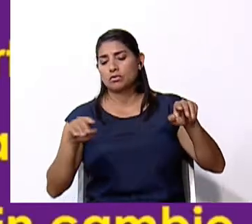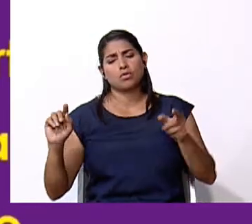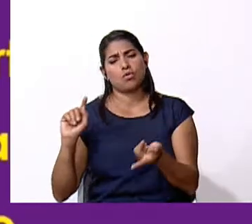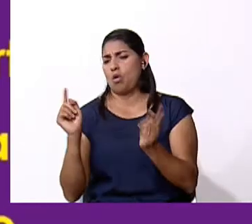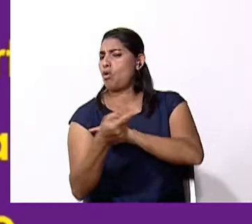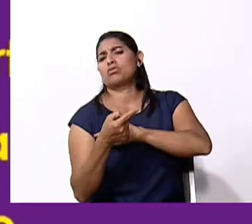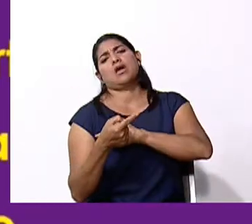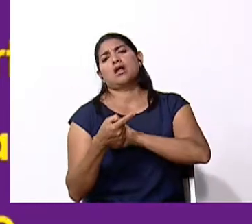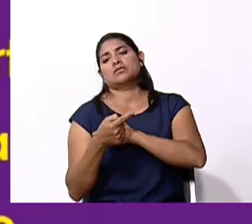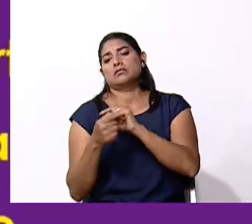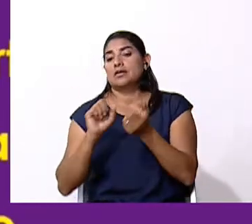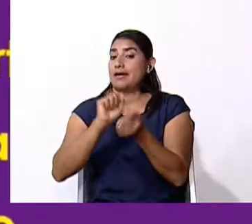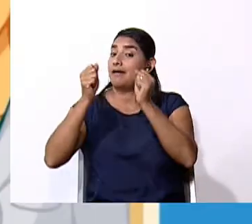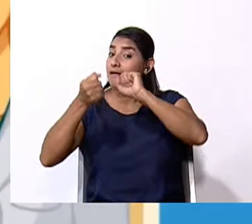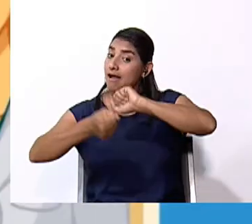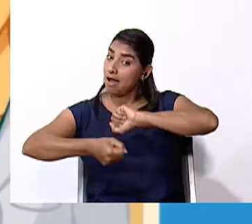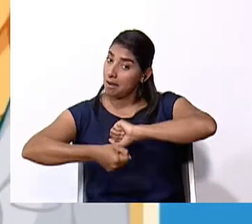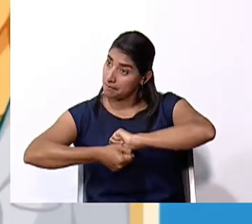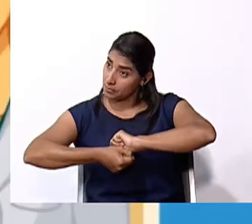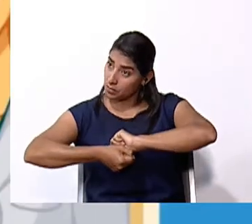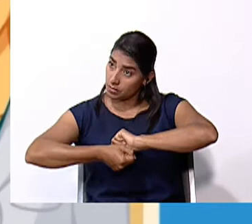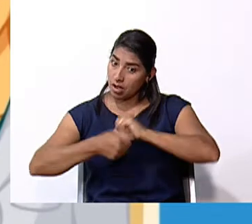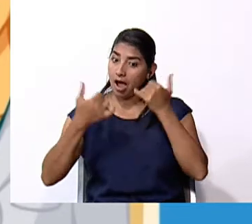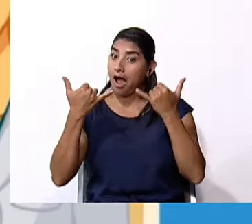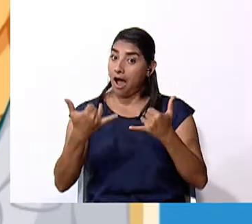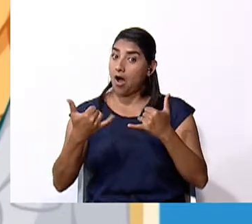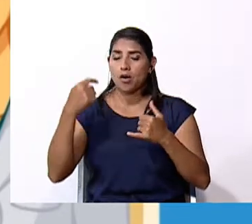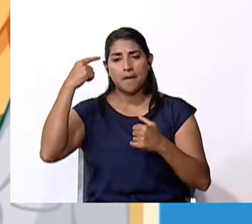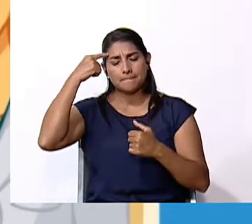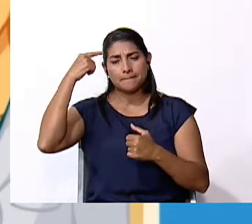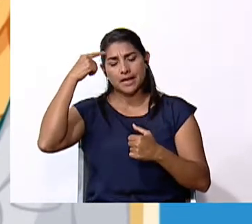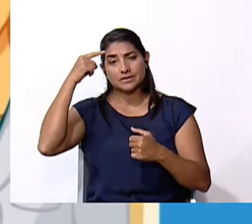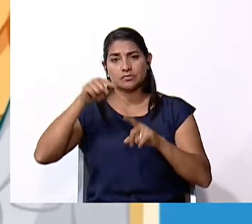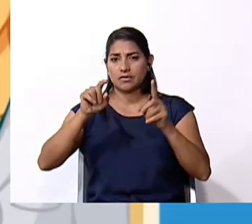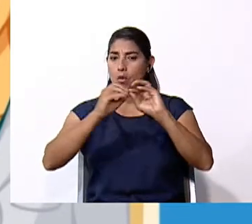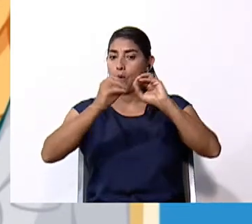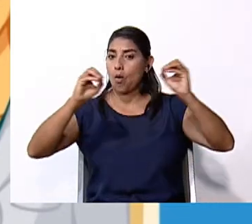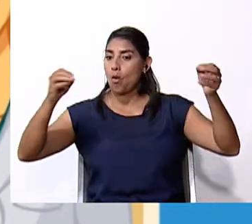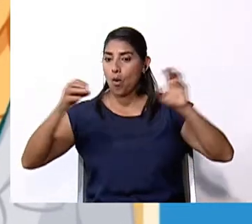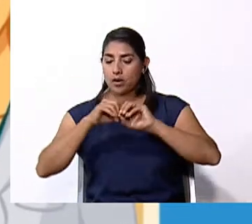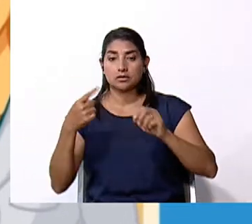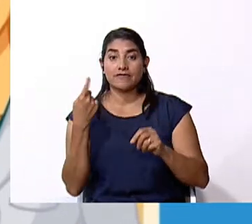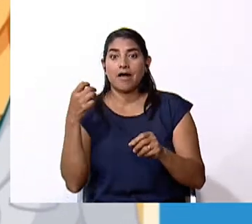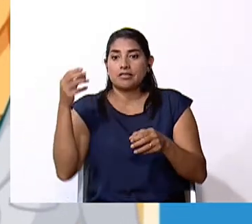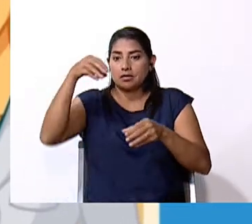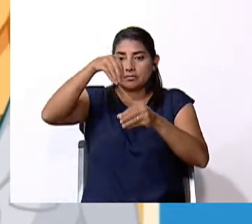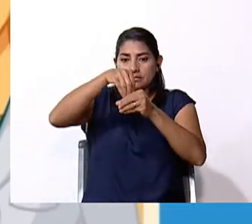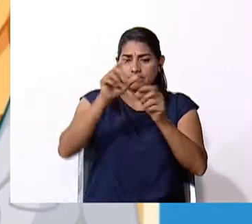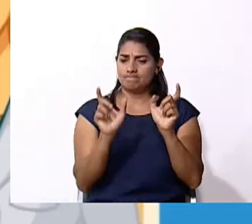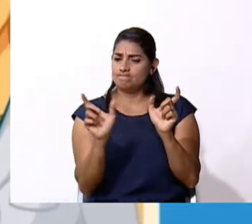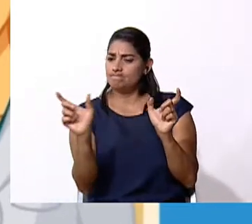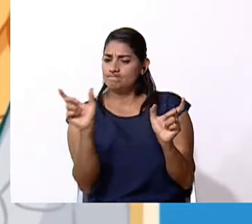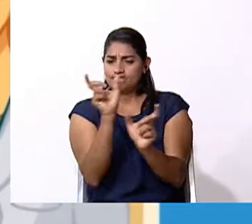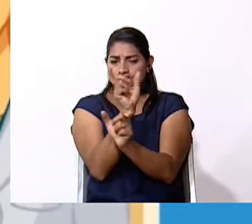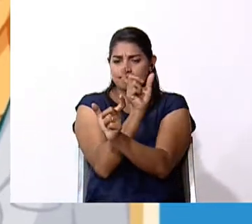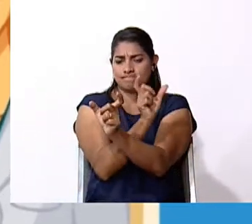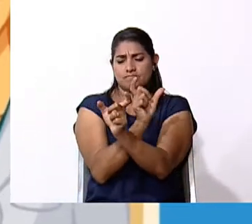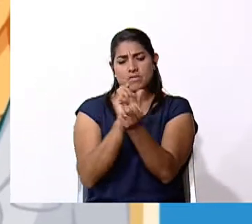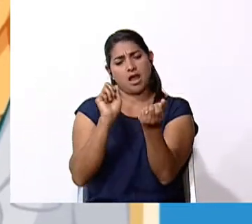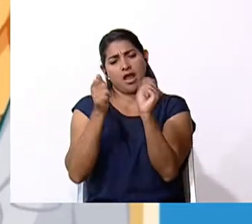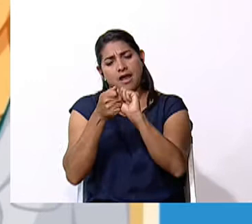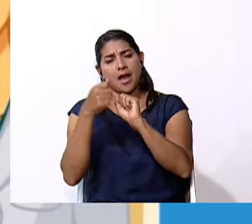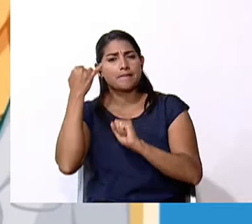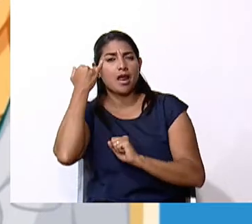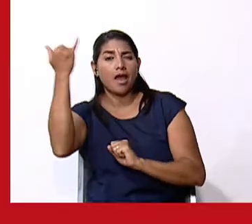contrario, en cambio... Ahora de nuevo pensaremos en una oración incompleta para ver si cambia el sentido en función